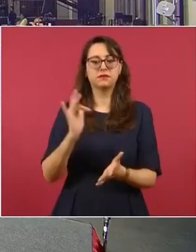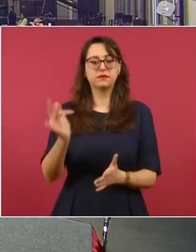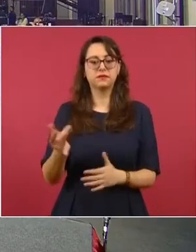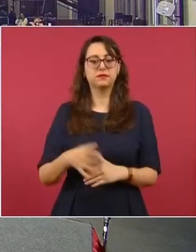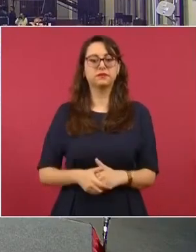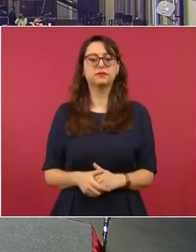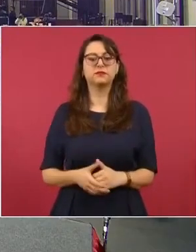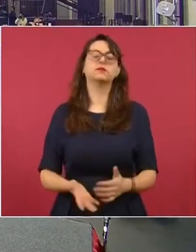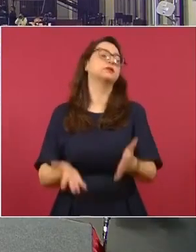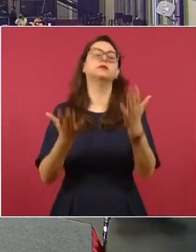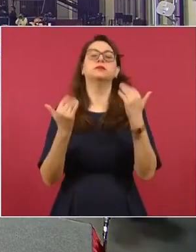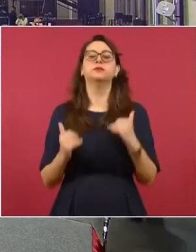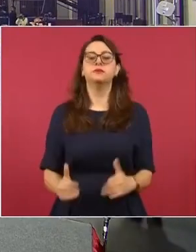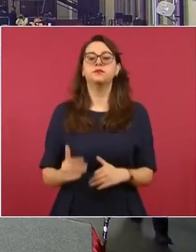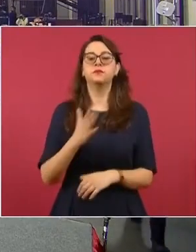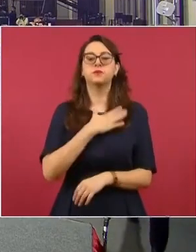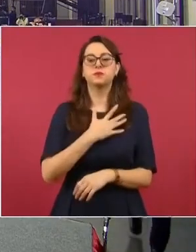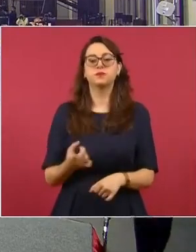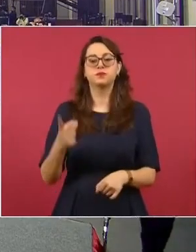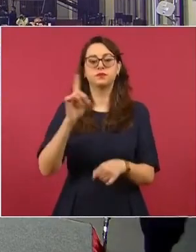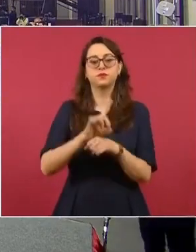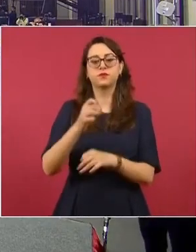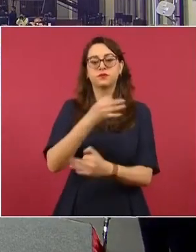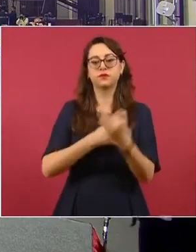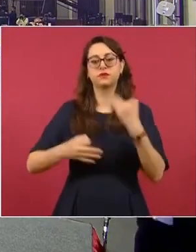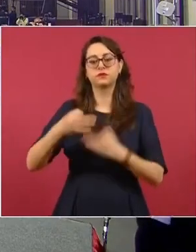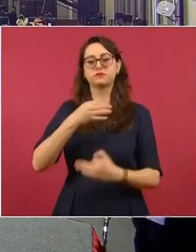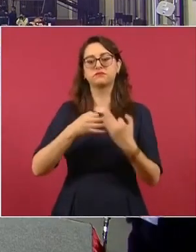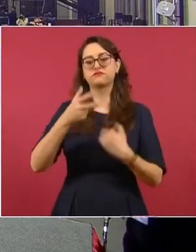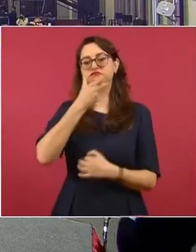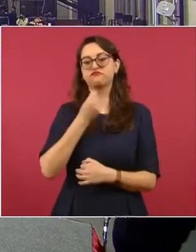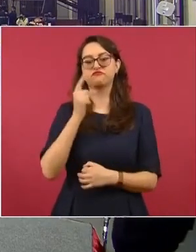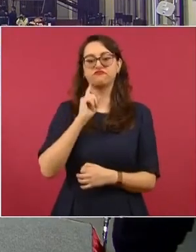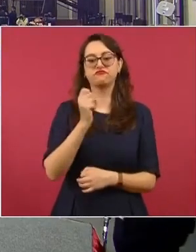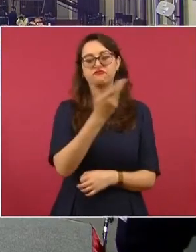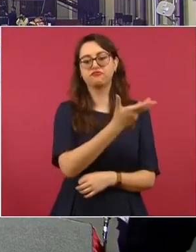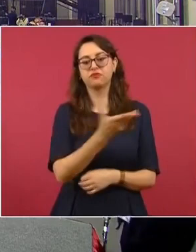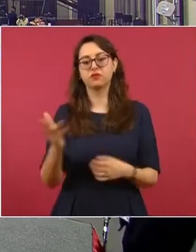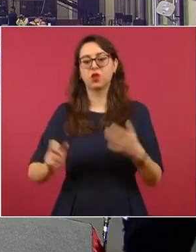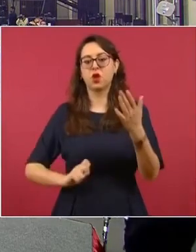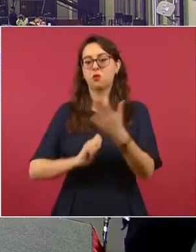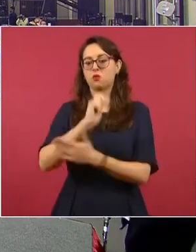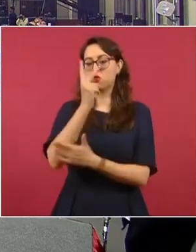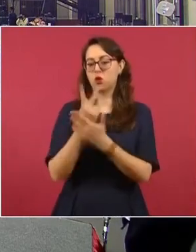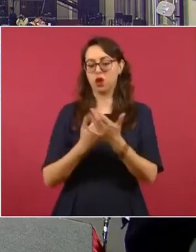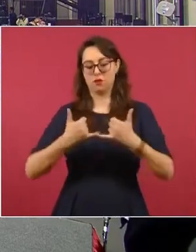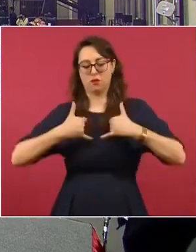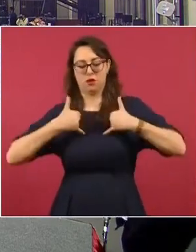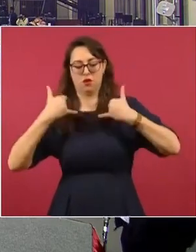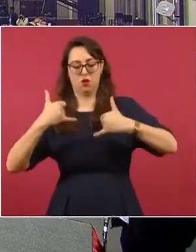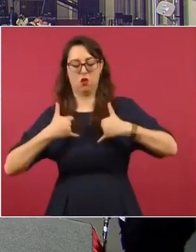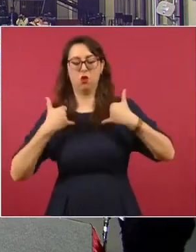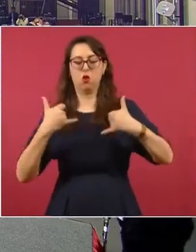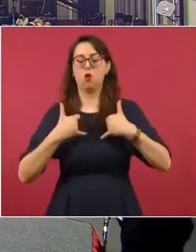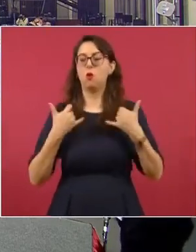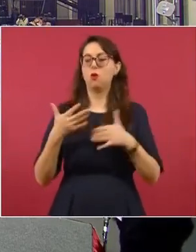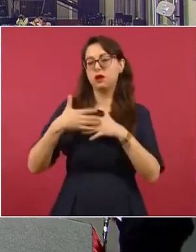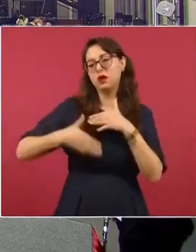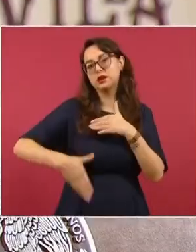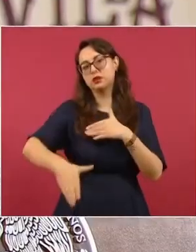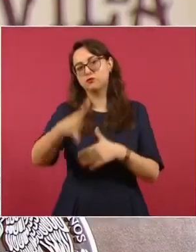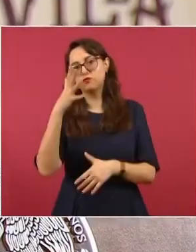Muy buenos días a todas y todos. En lo que respecta al programa Jóvenes Construyendo el Futuro, bajo responsabilidad de la Subsecretaría de Empleo,